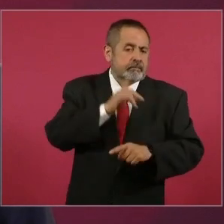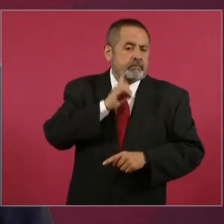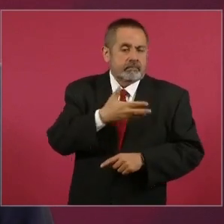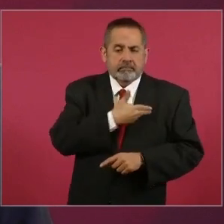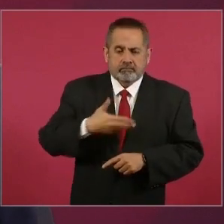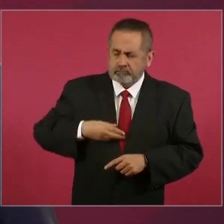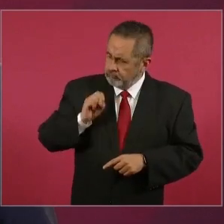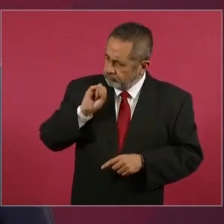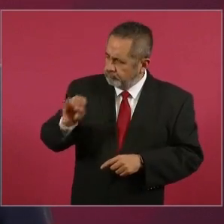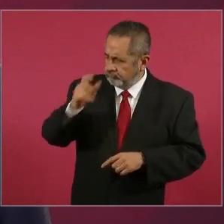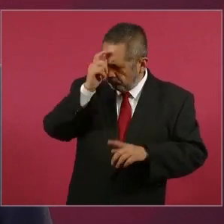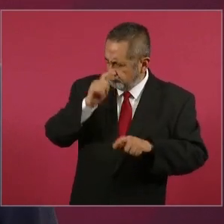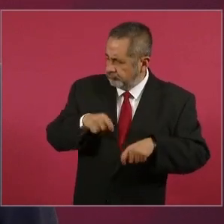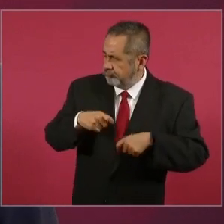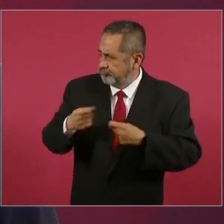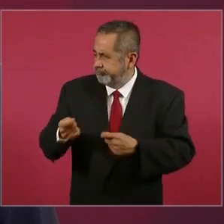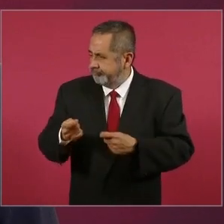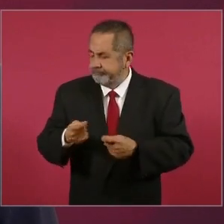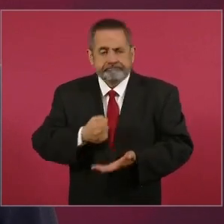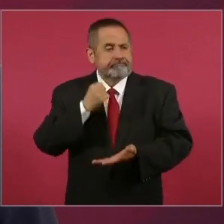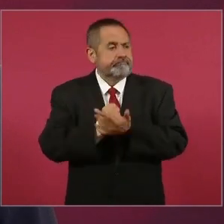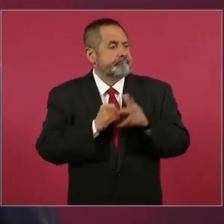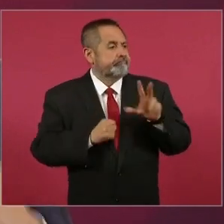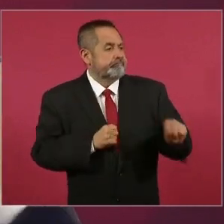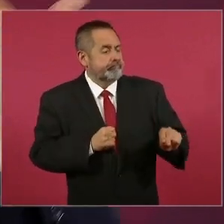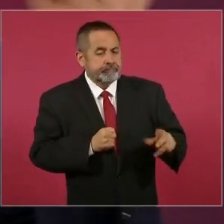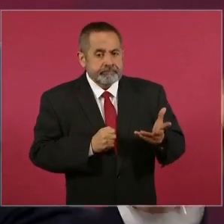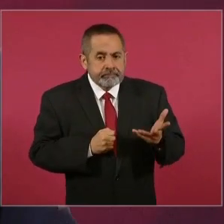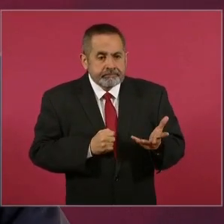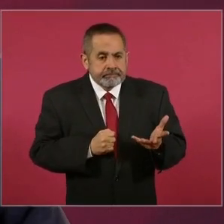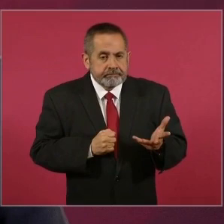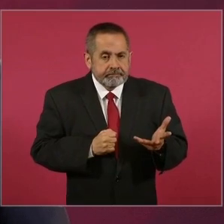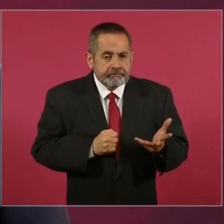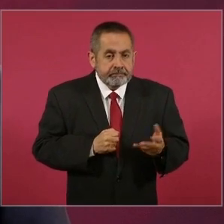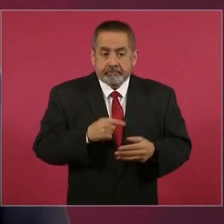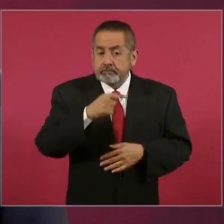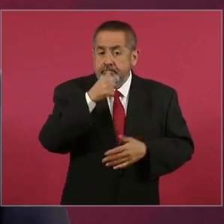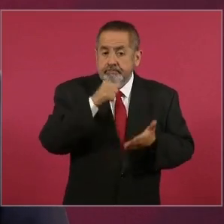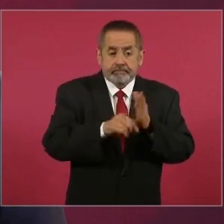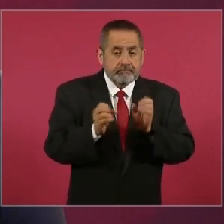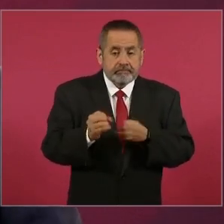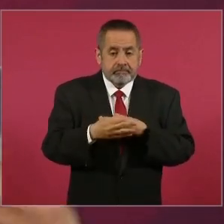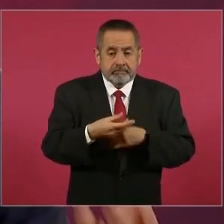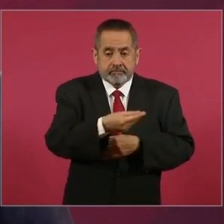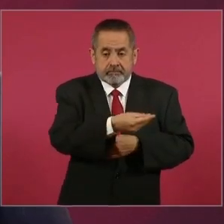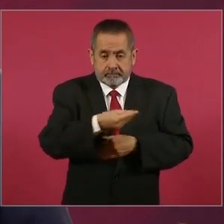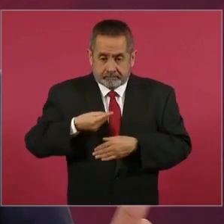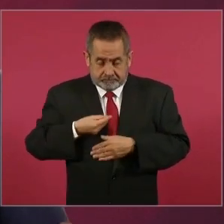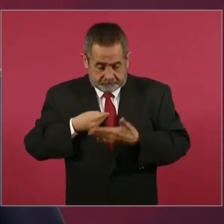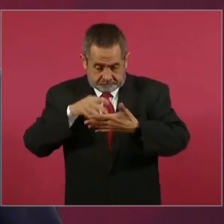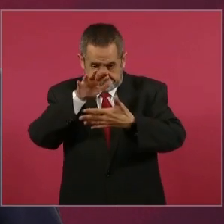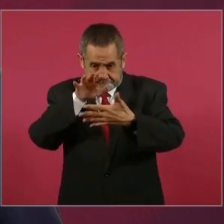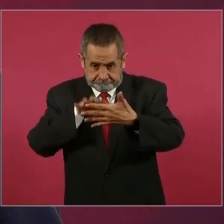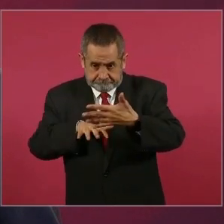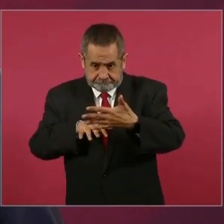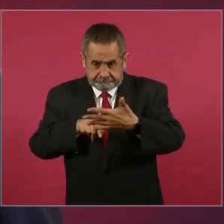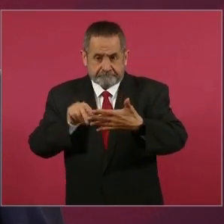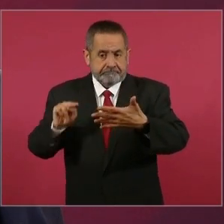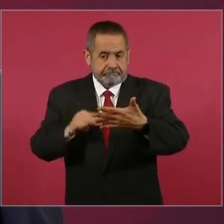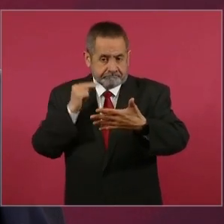presidenta originalmente me envió un oficio está por